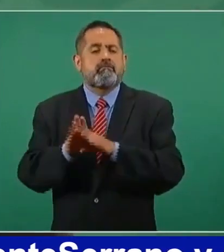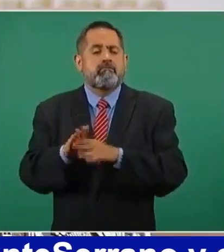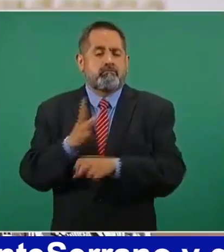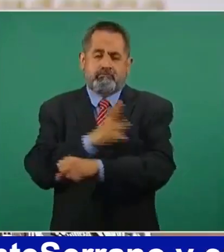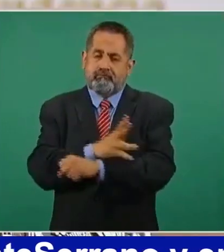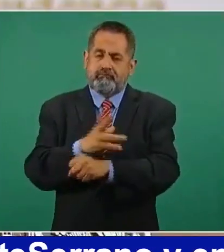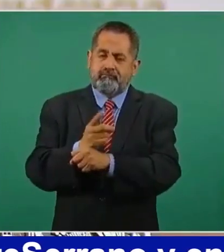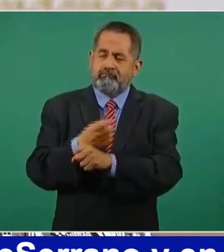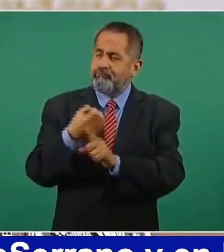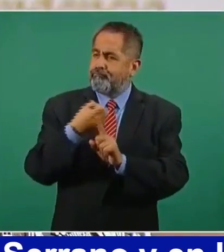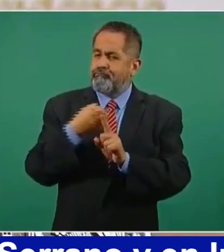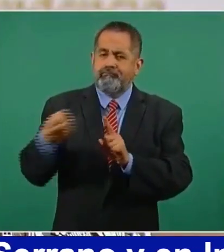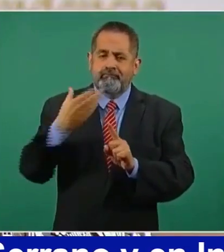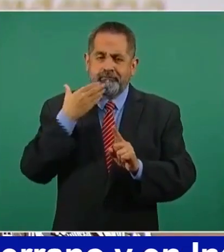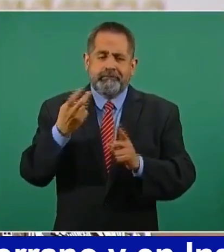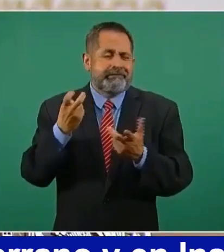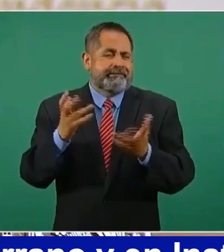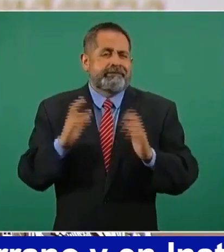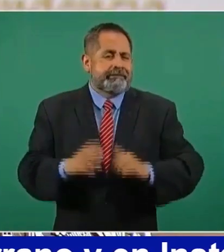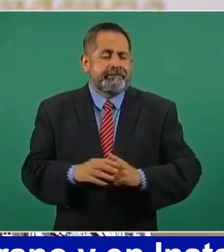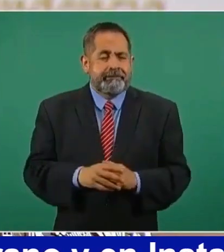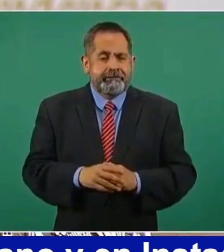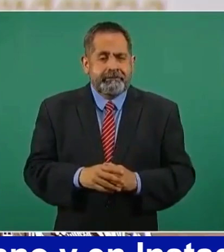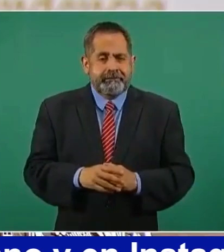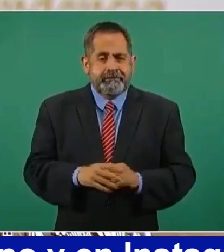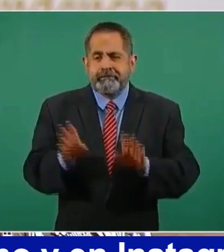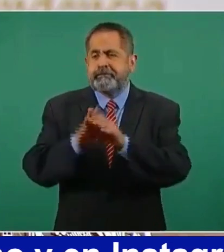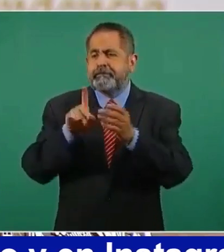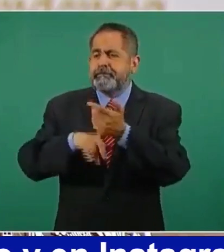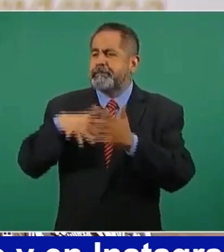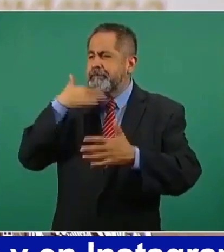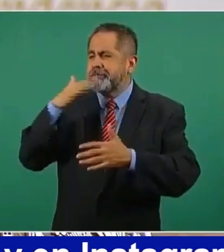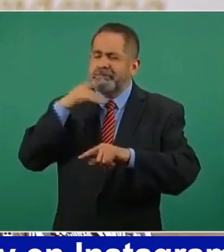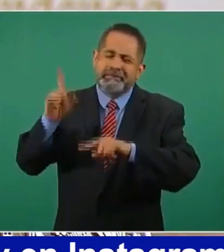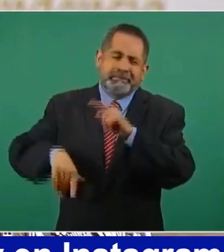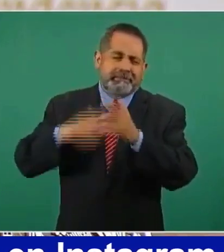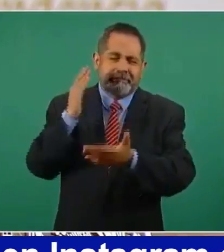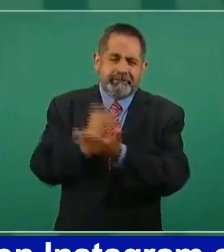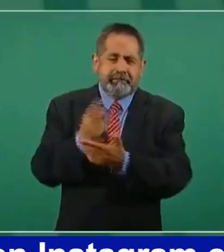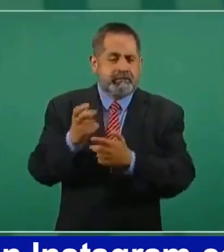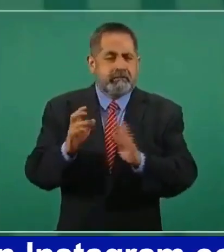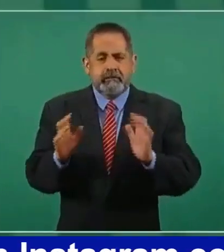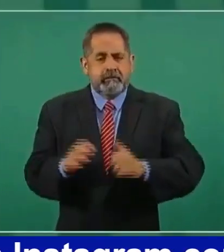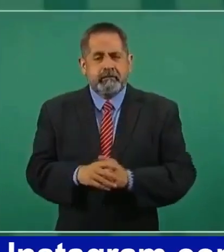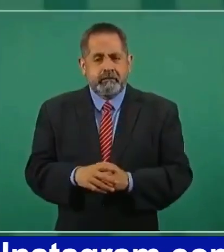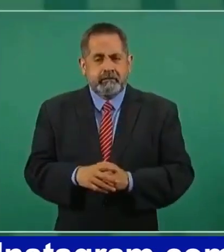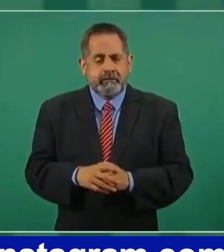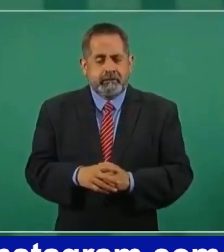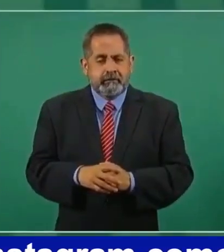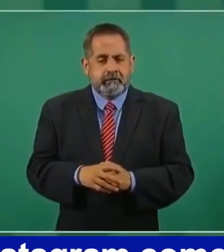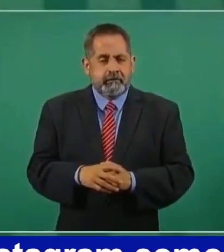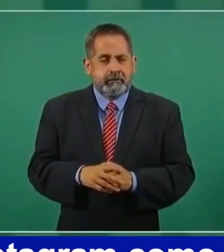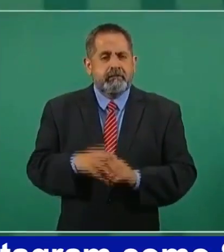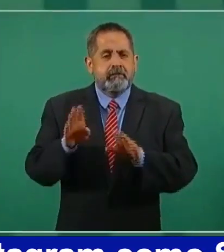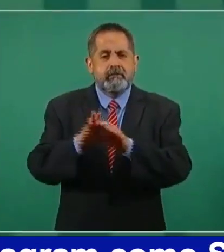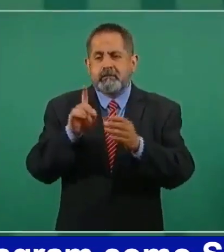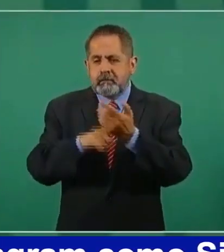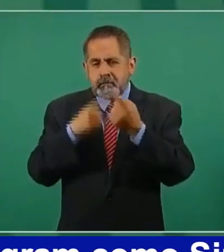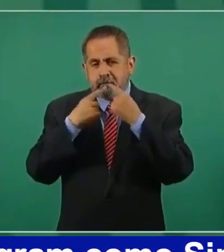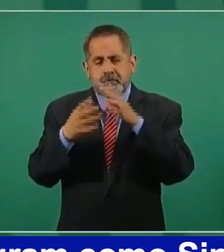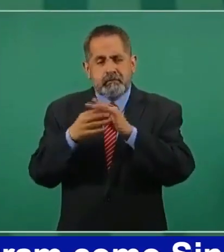acabar con la corrupción. Es que se